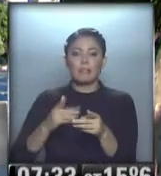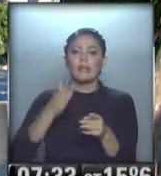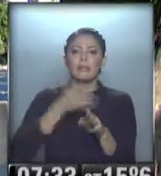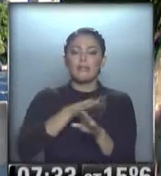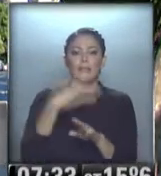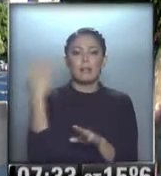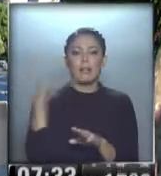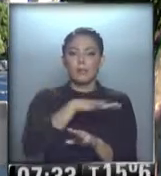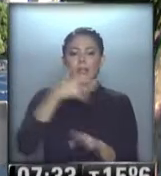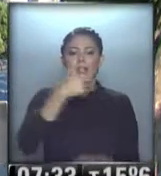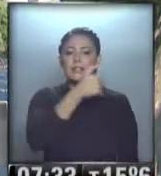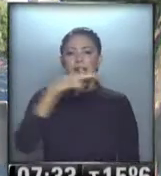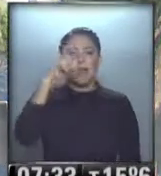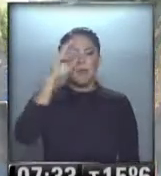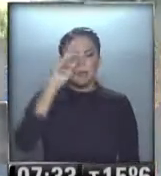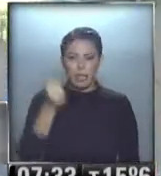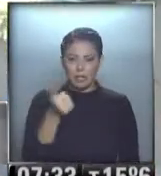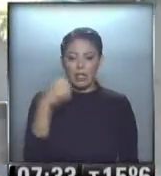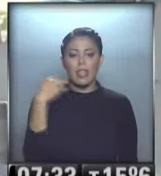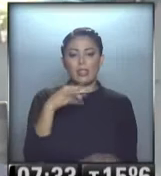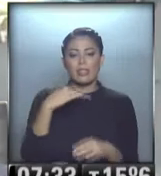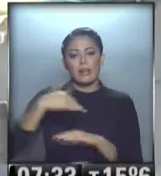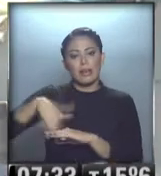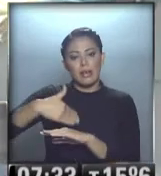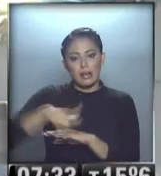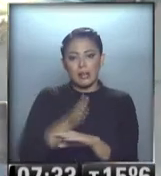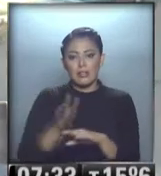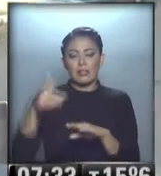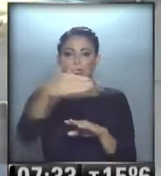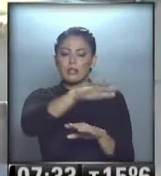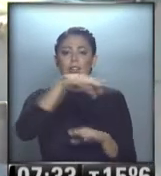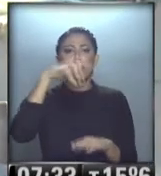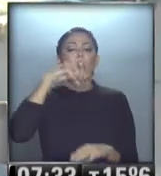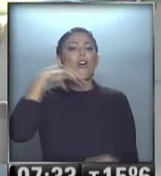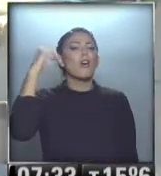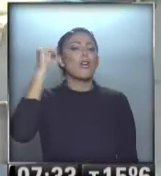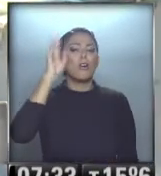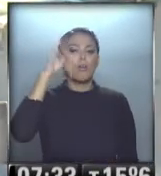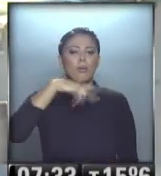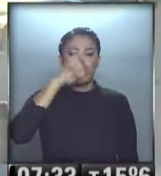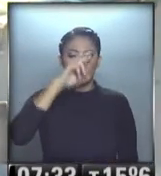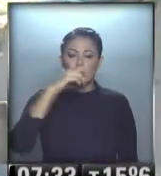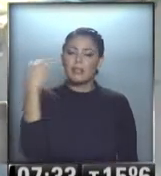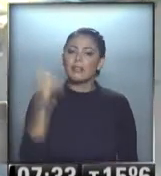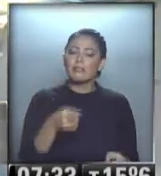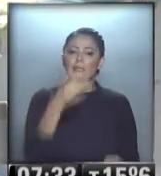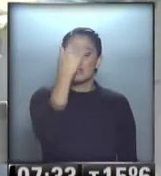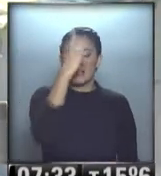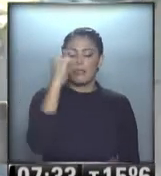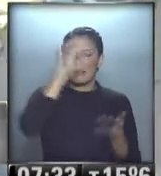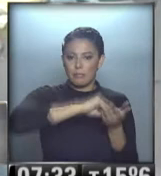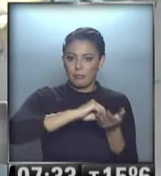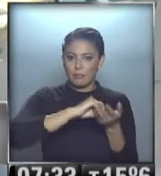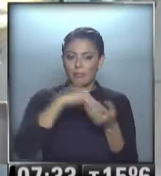en el barrio de Saavedra, el desvío en este caso de las calles Ruiz, Huigoldro y Homberg. Además, también por 15 días se desvía